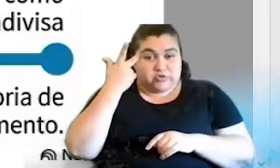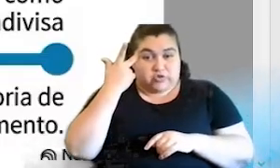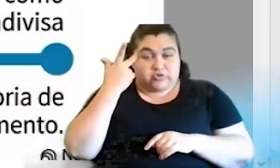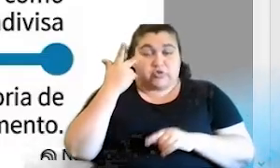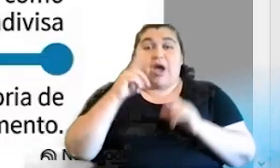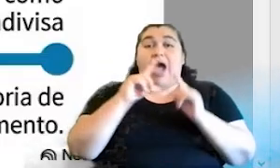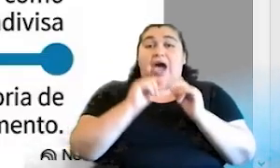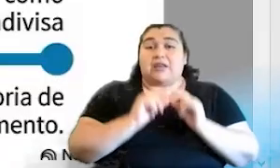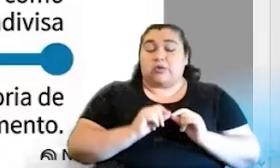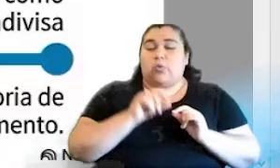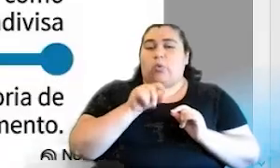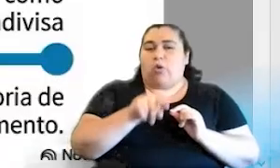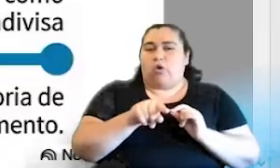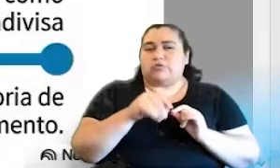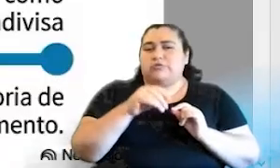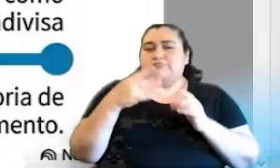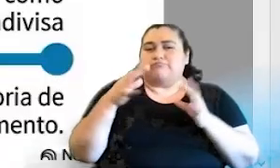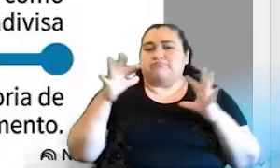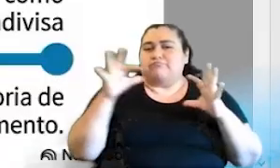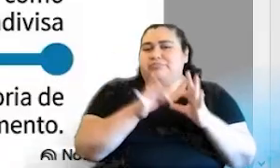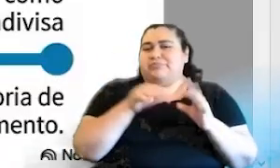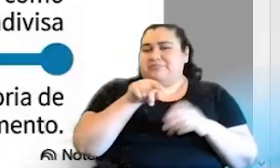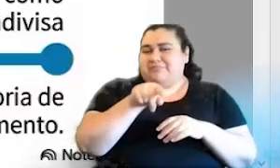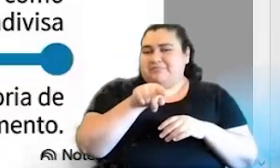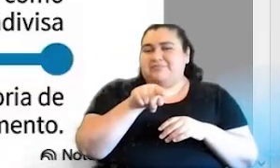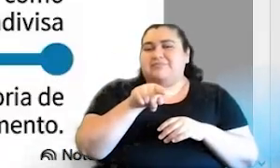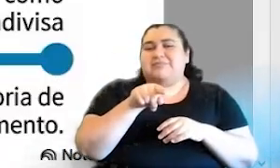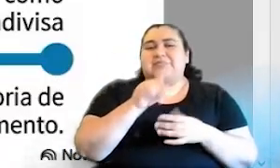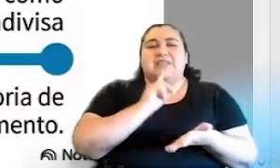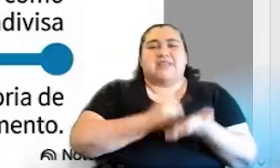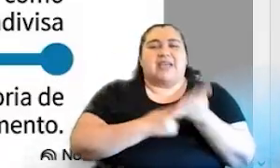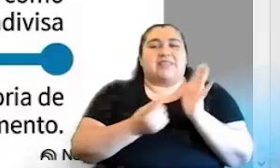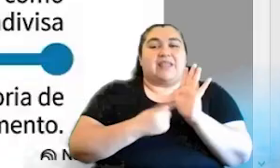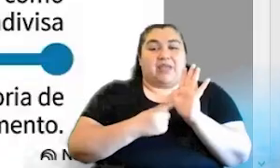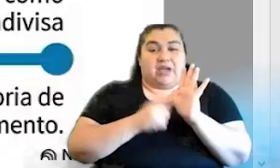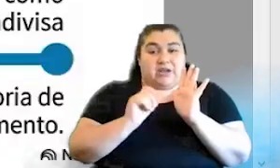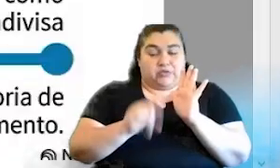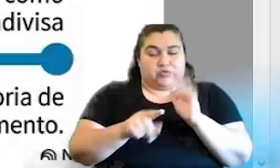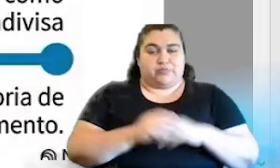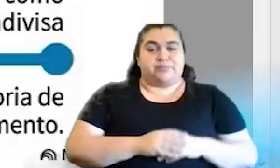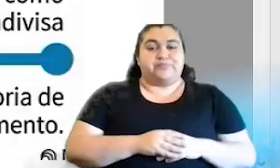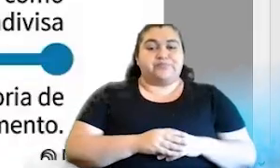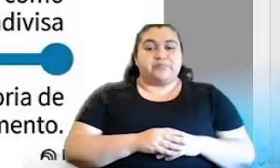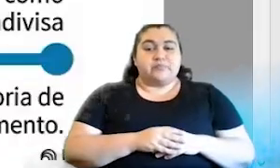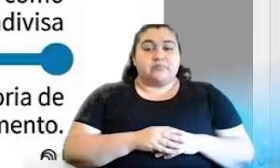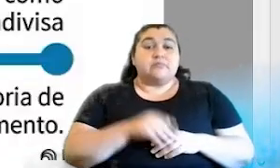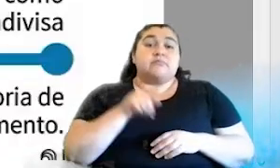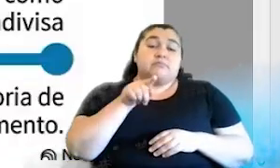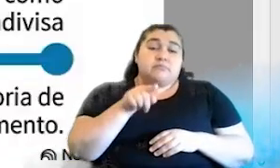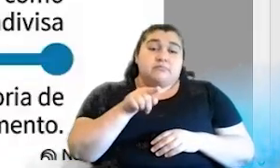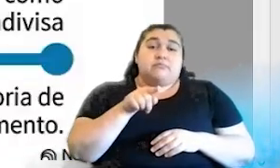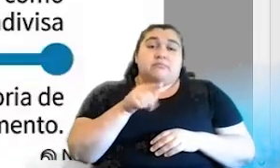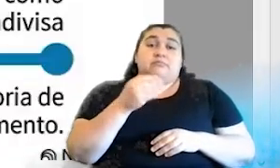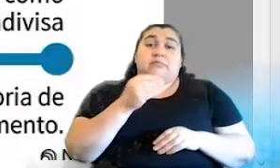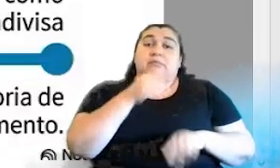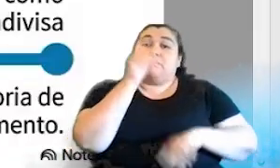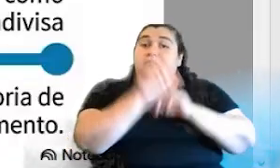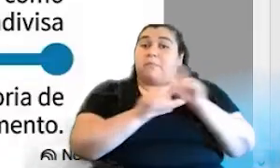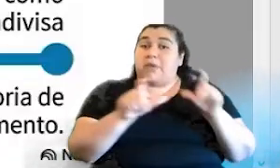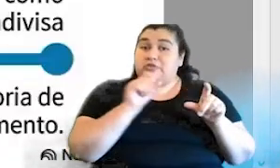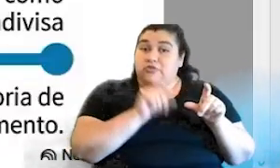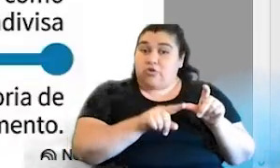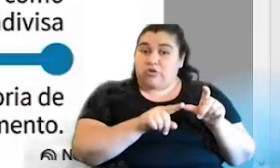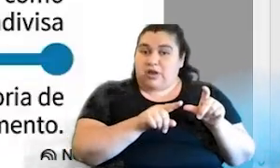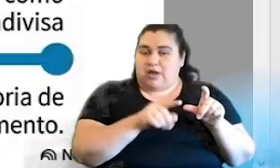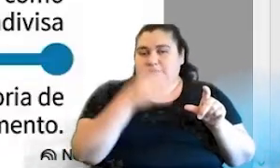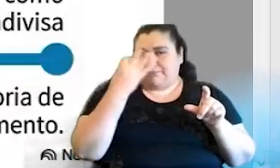artículos concordantes del decreto reglamentario. En ese sentido tenemos por un lado las personas humanas, que